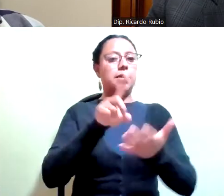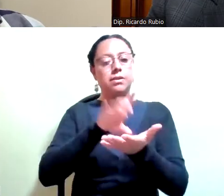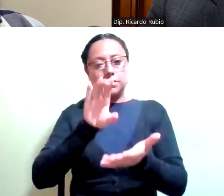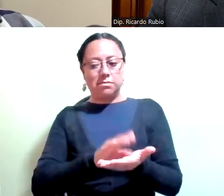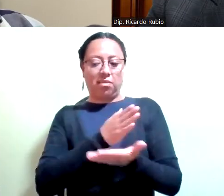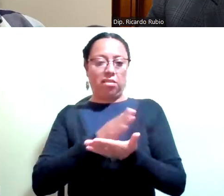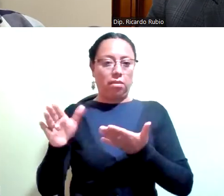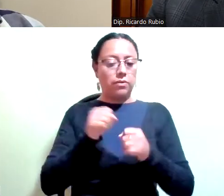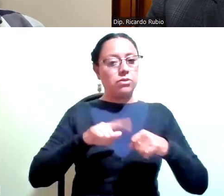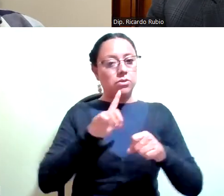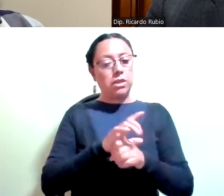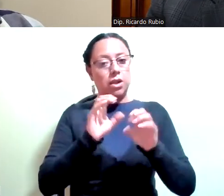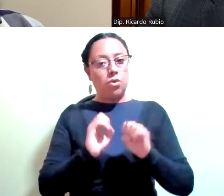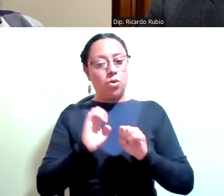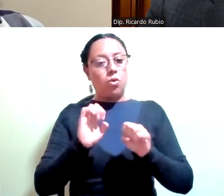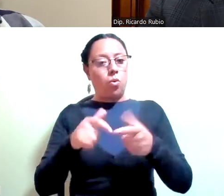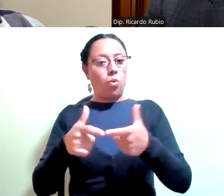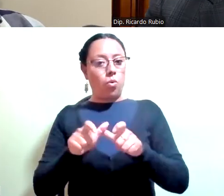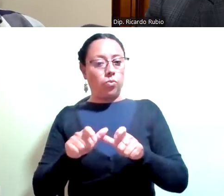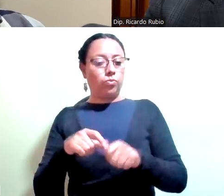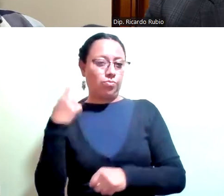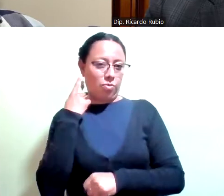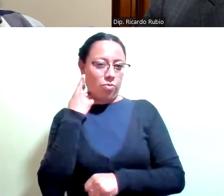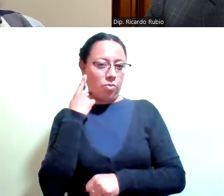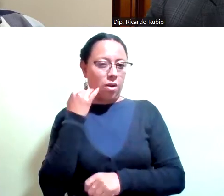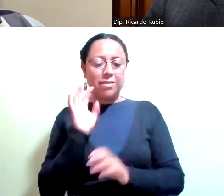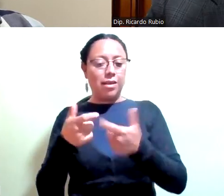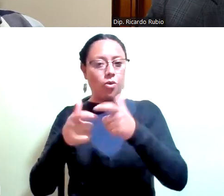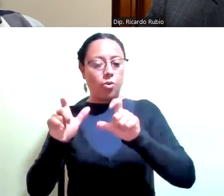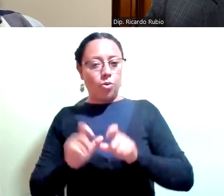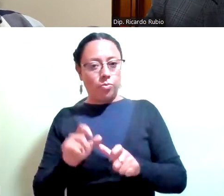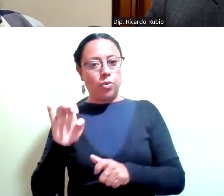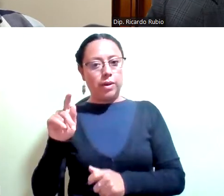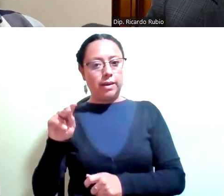y étnica. Miren, compañeras, compañeros, el